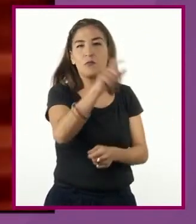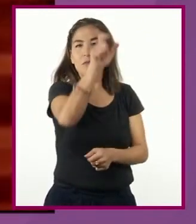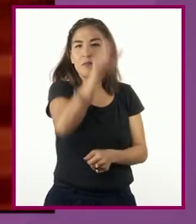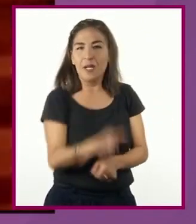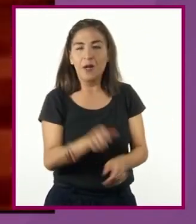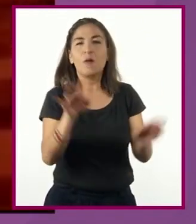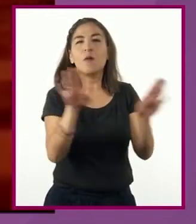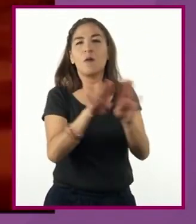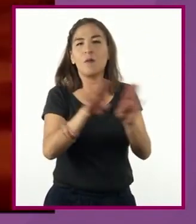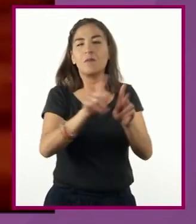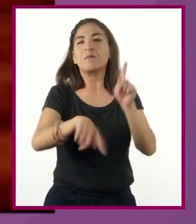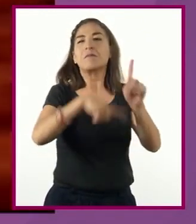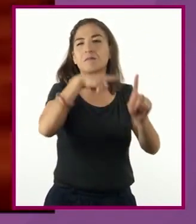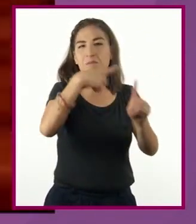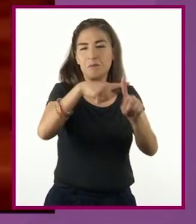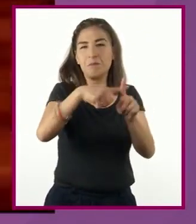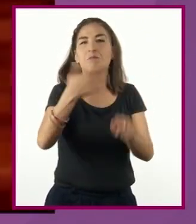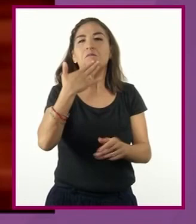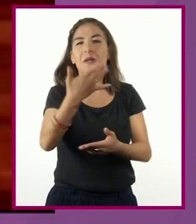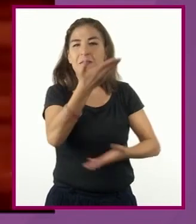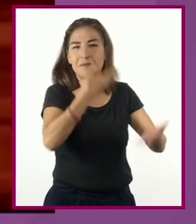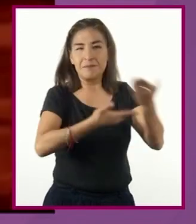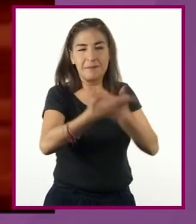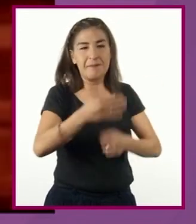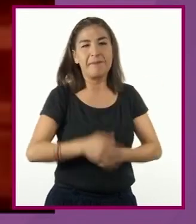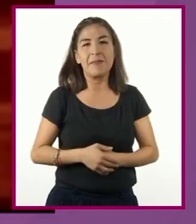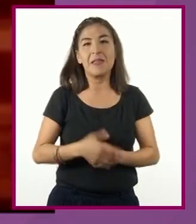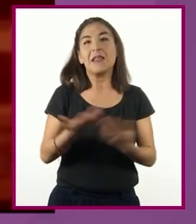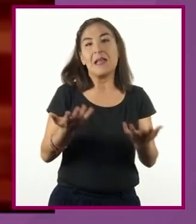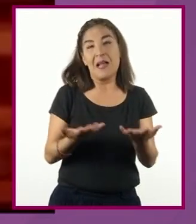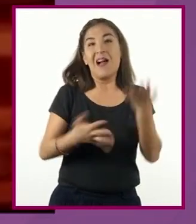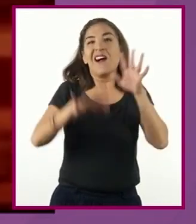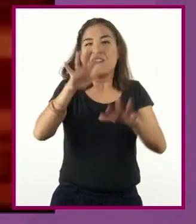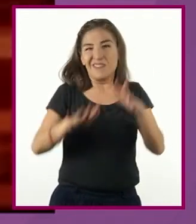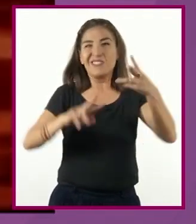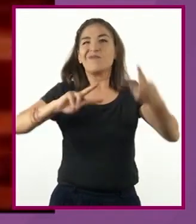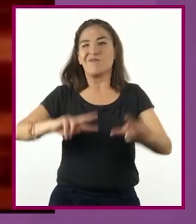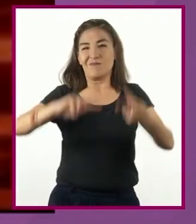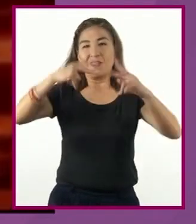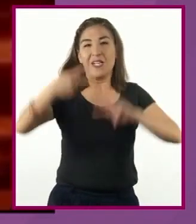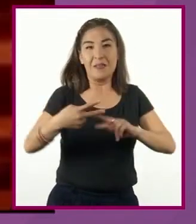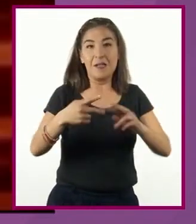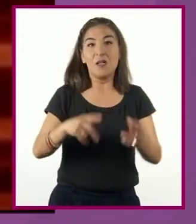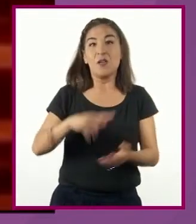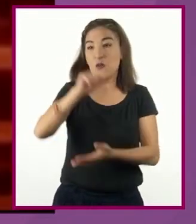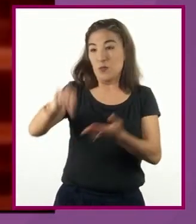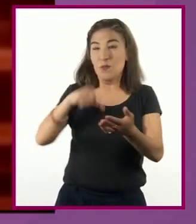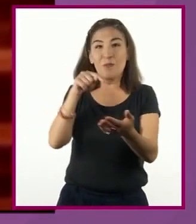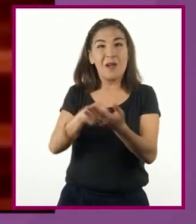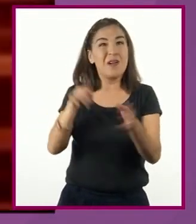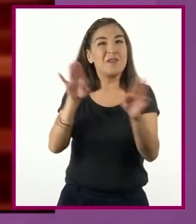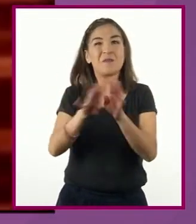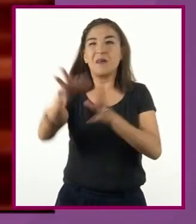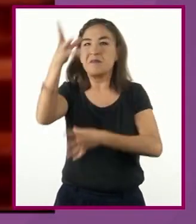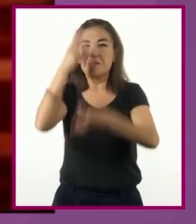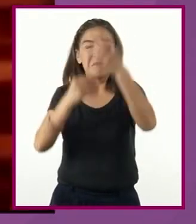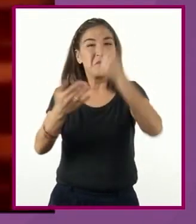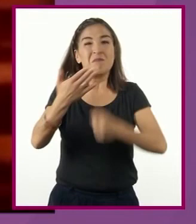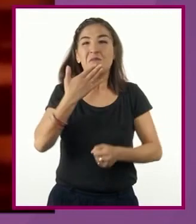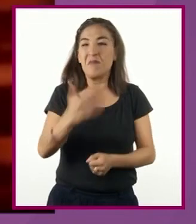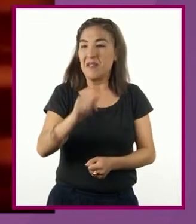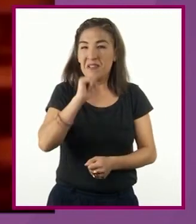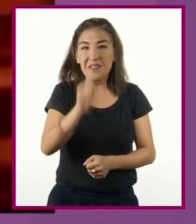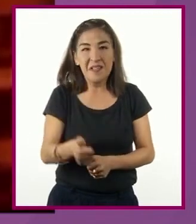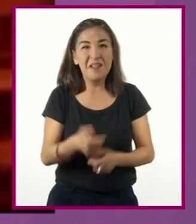muchas capacidades para hacer buenas relaciones. A veces también pasa lo contrario. Si el ambiente no es del todo propicio, a veces la persona